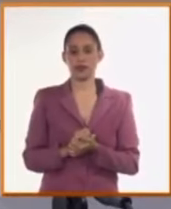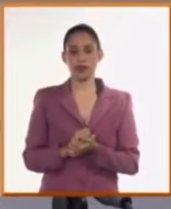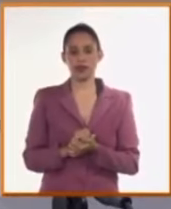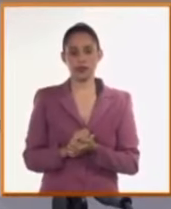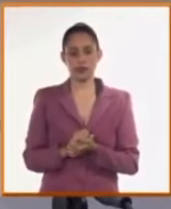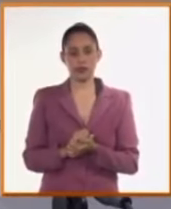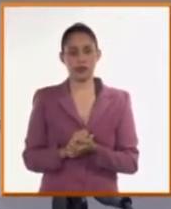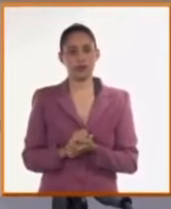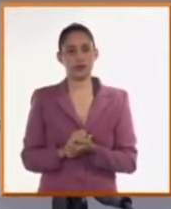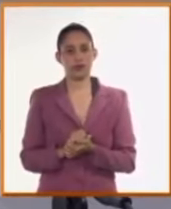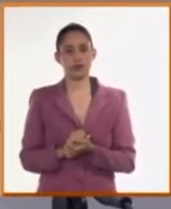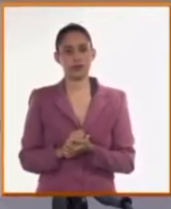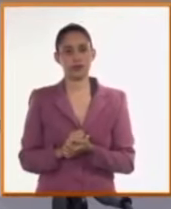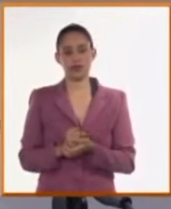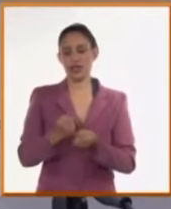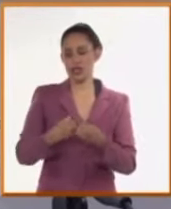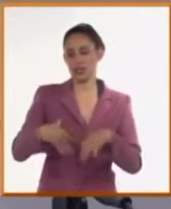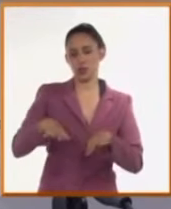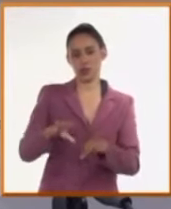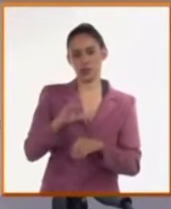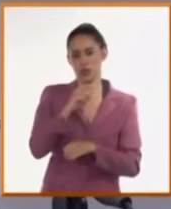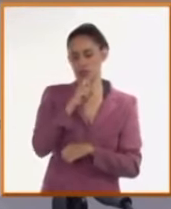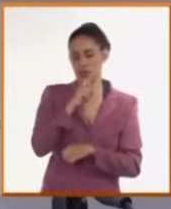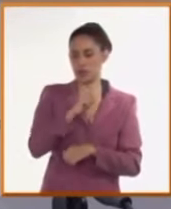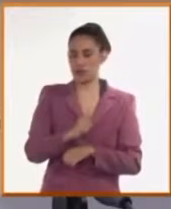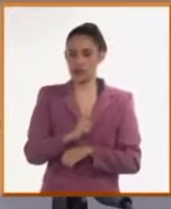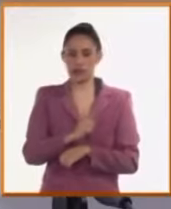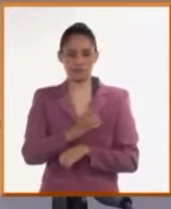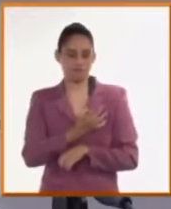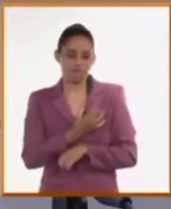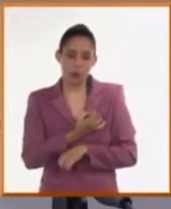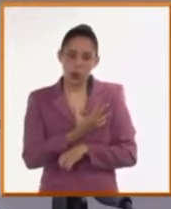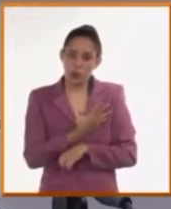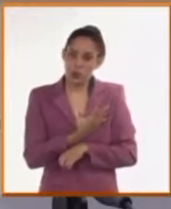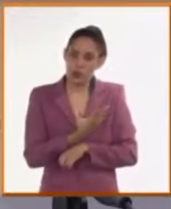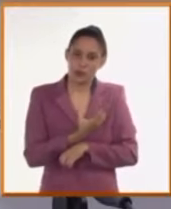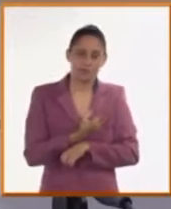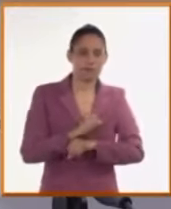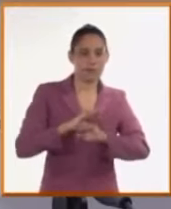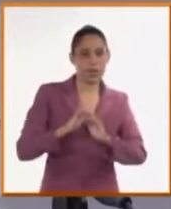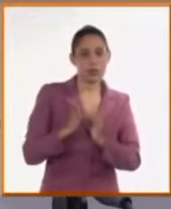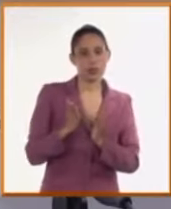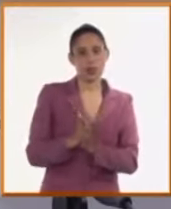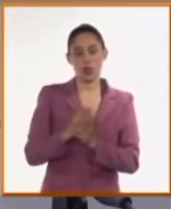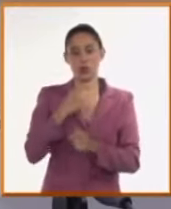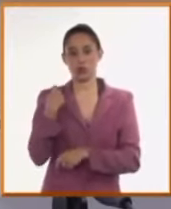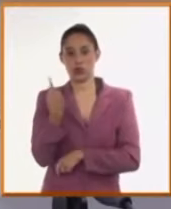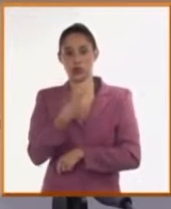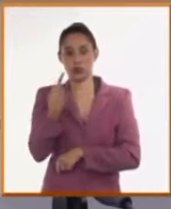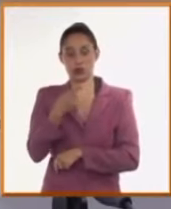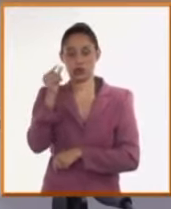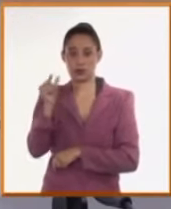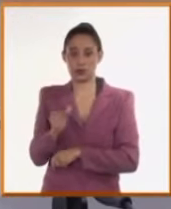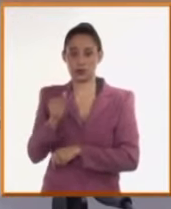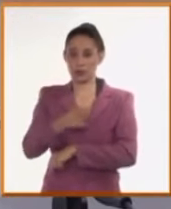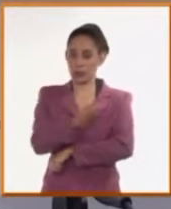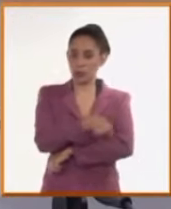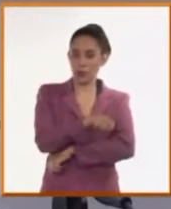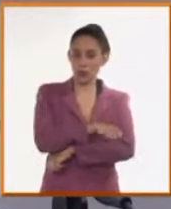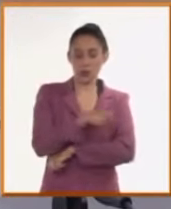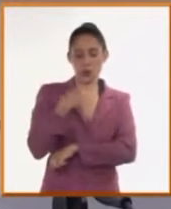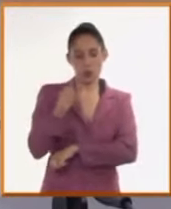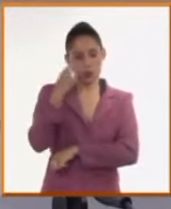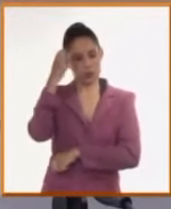Rodríguez es una situación angustiosa angustiosa para todos debo decir que nuestro